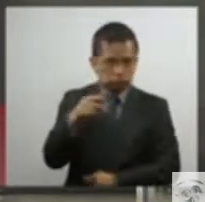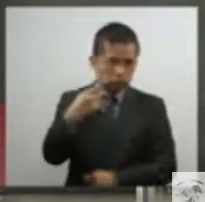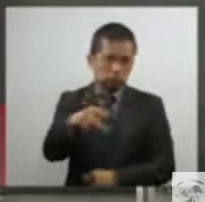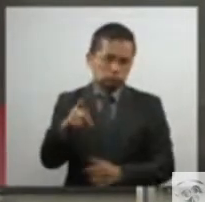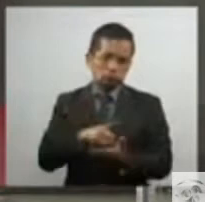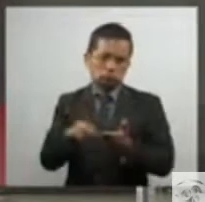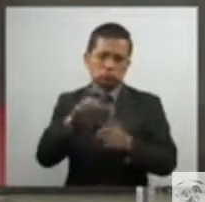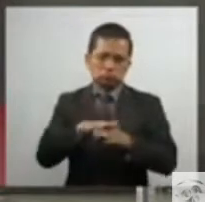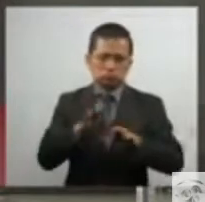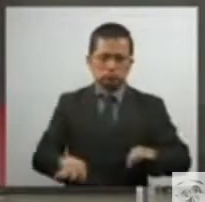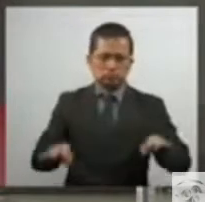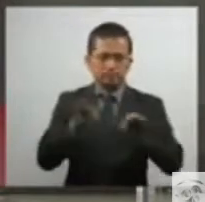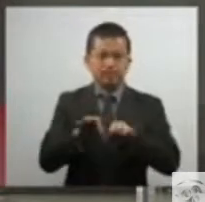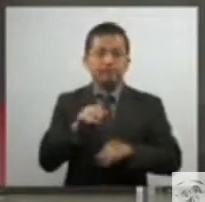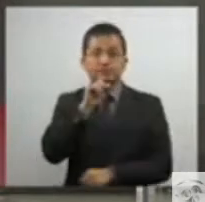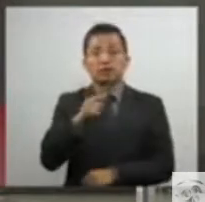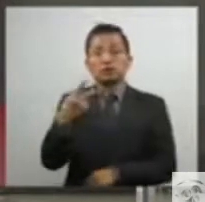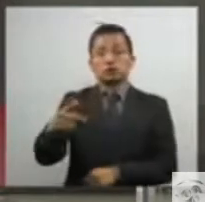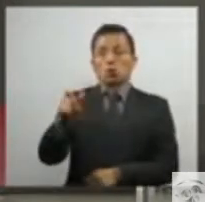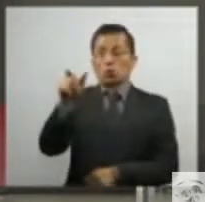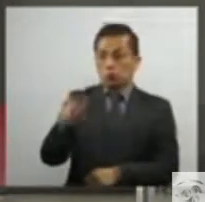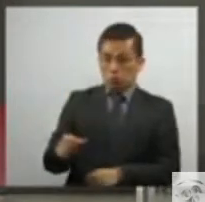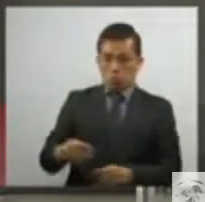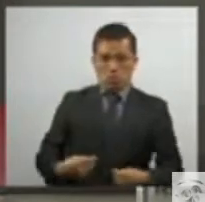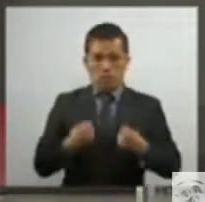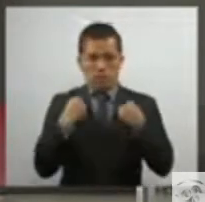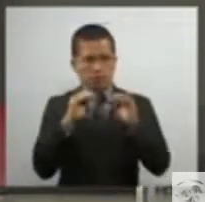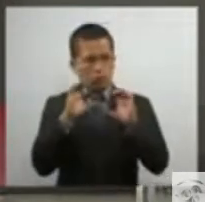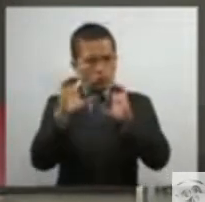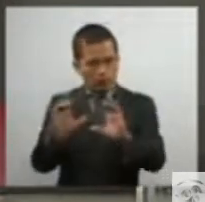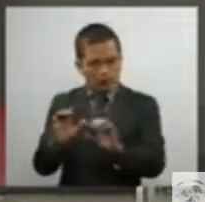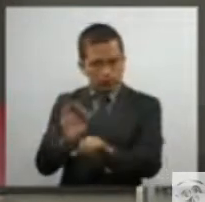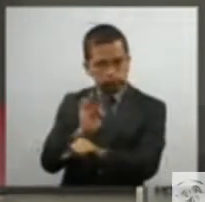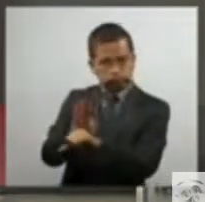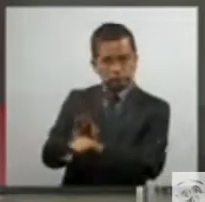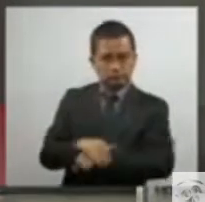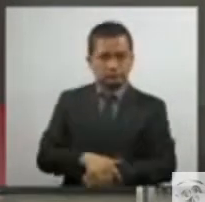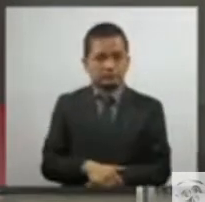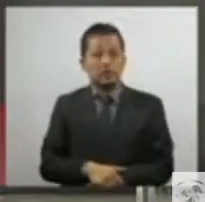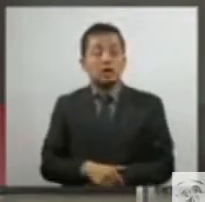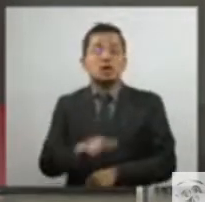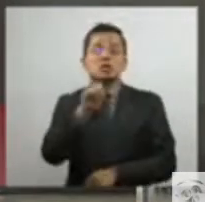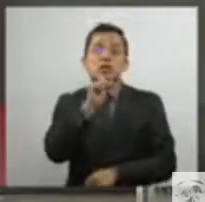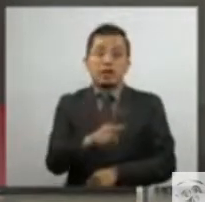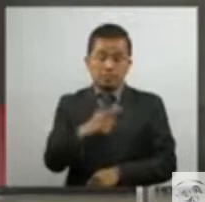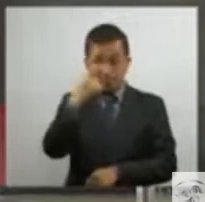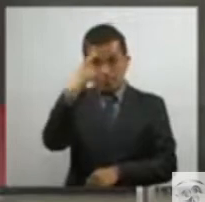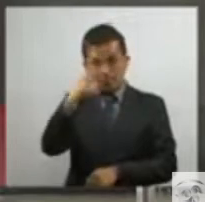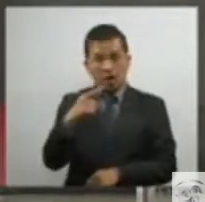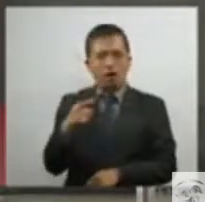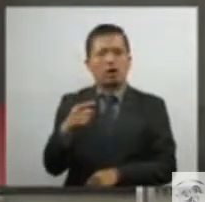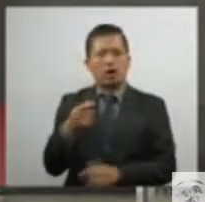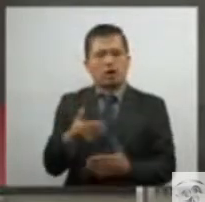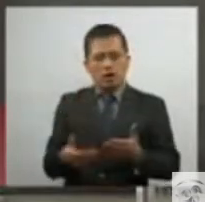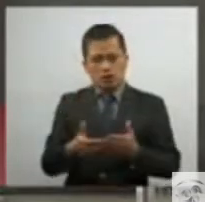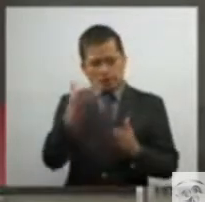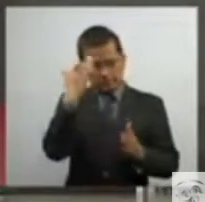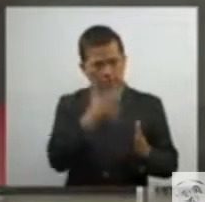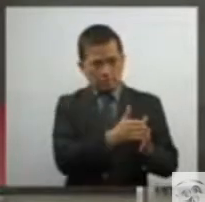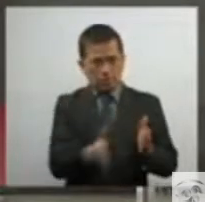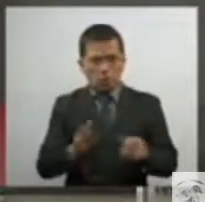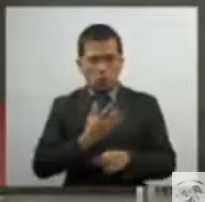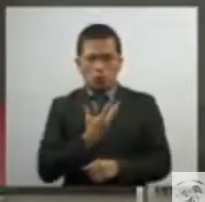fundamentales y, como decía, su integridad y su propia vida. Y también la posibilidad de salir adelante en esta pandemia que ha